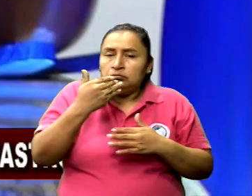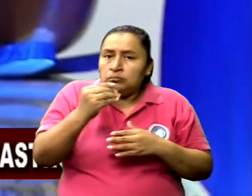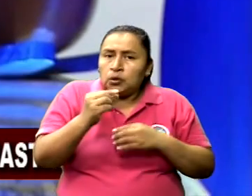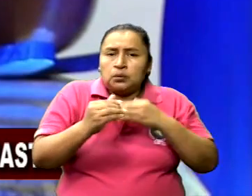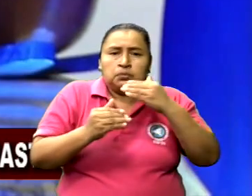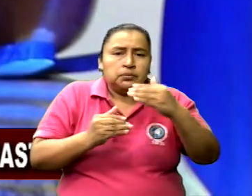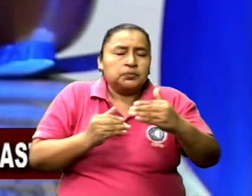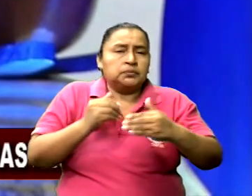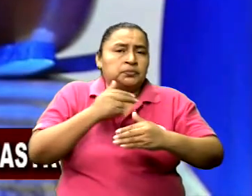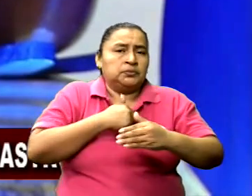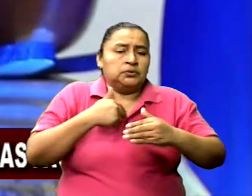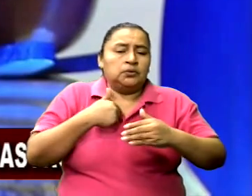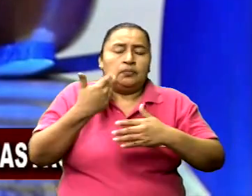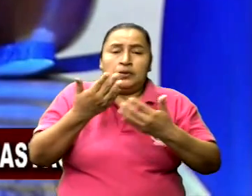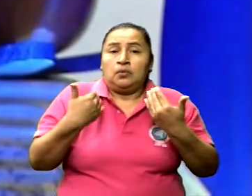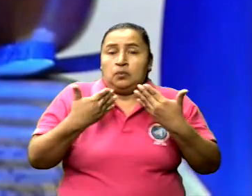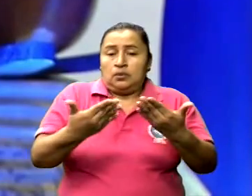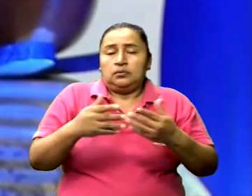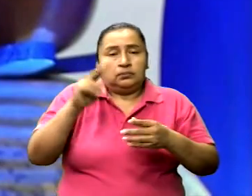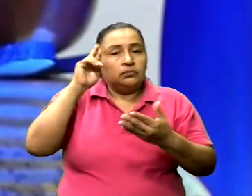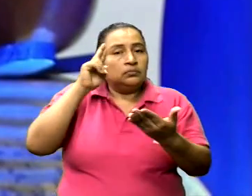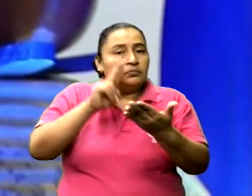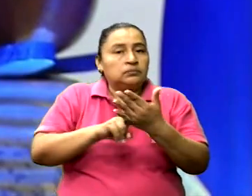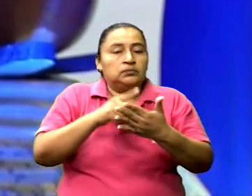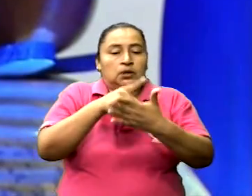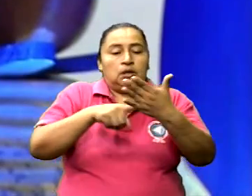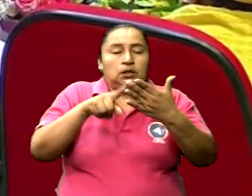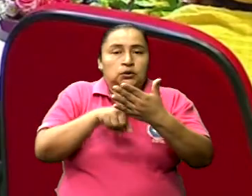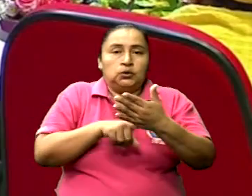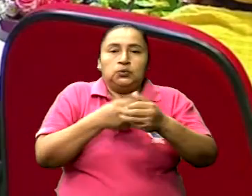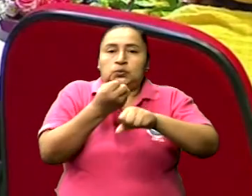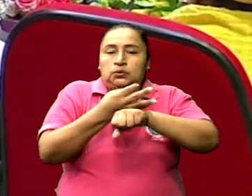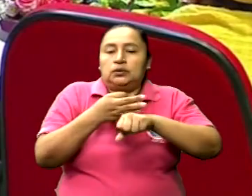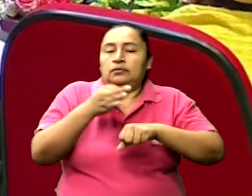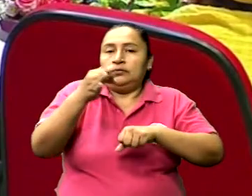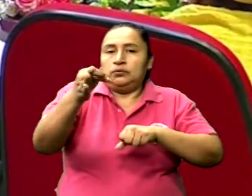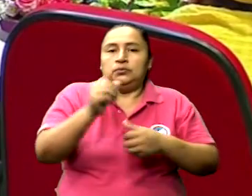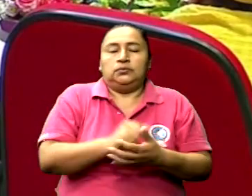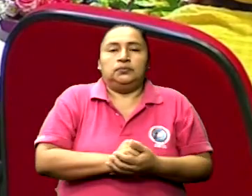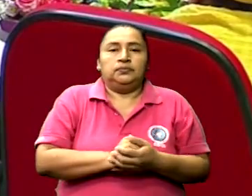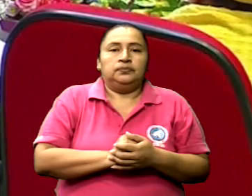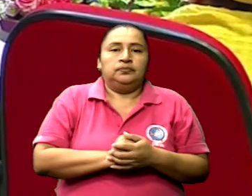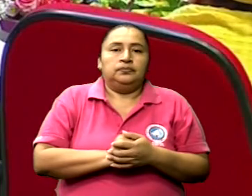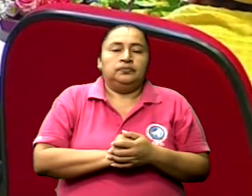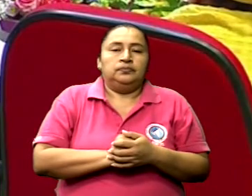más de cara a las elecciones municipales.